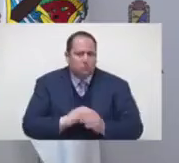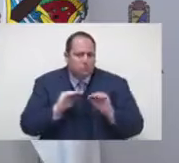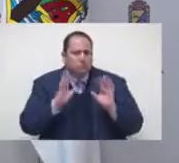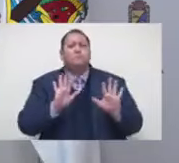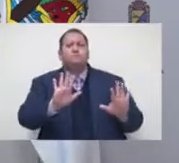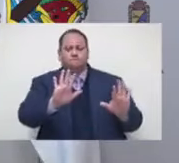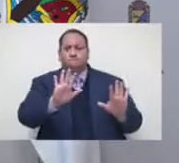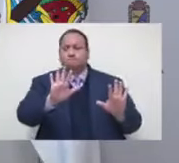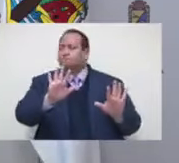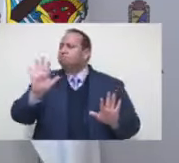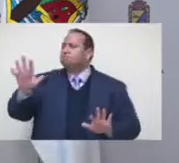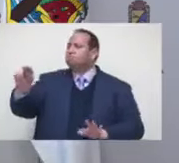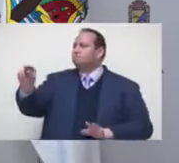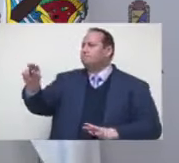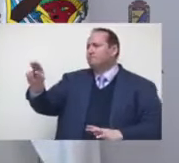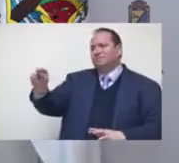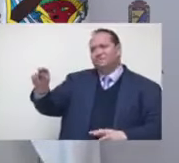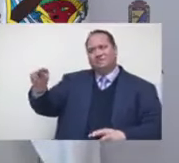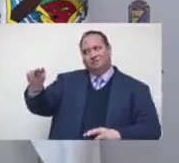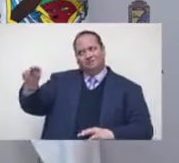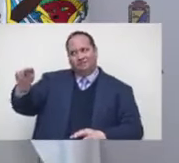ver,